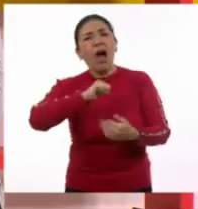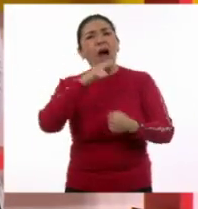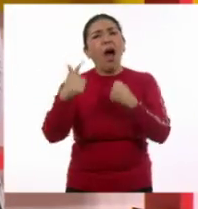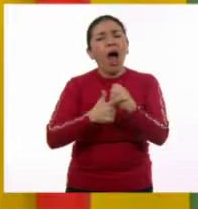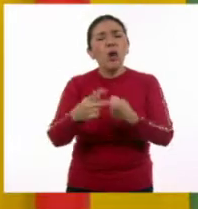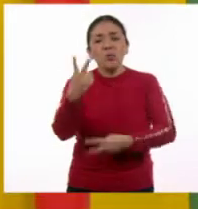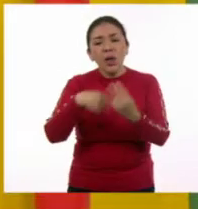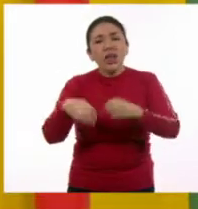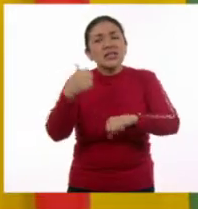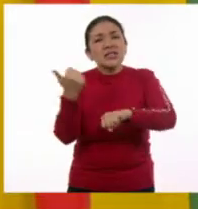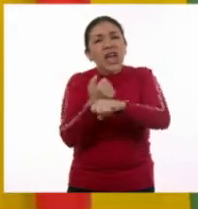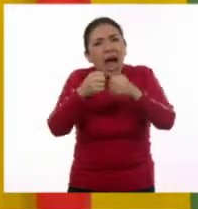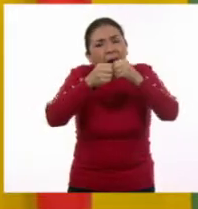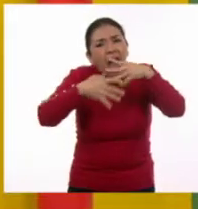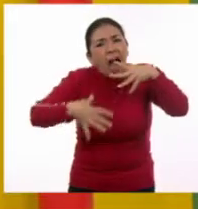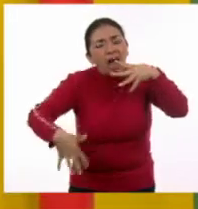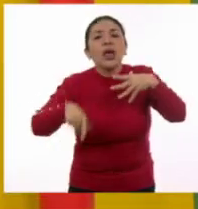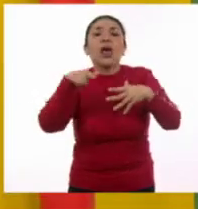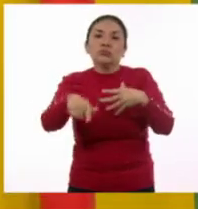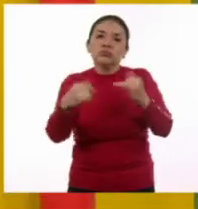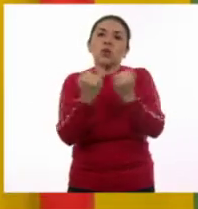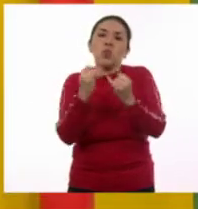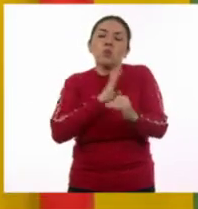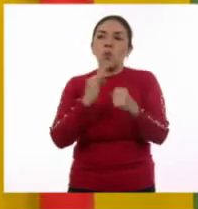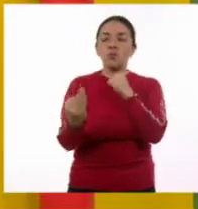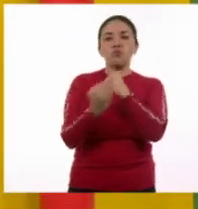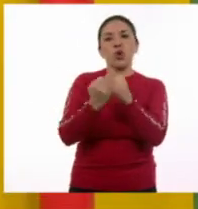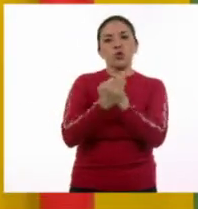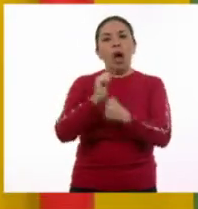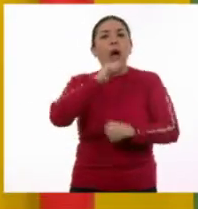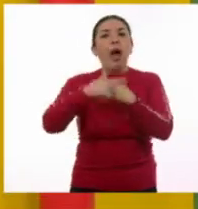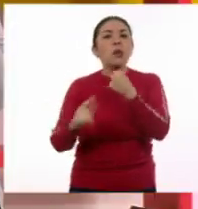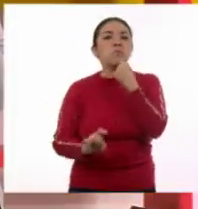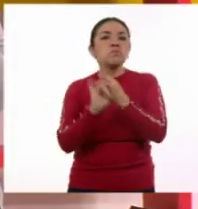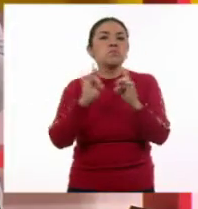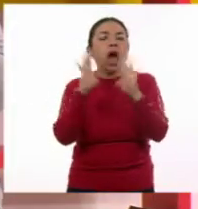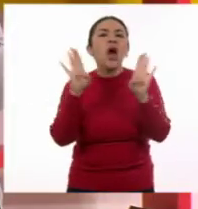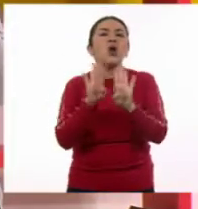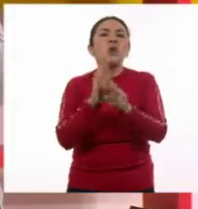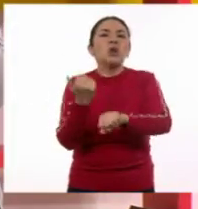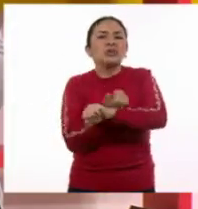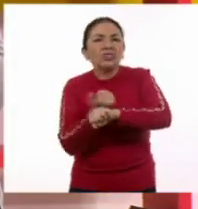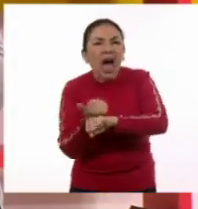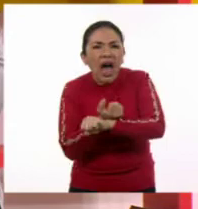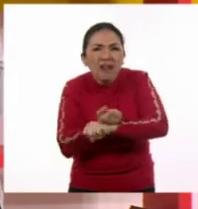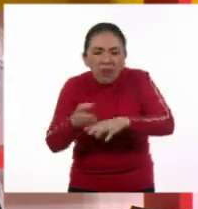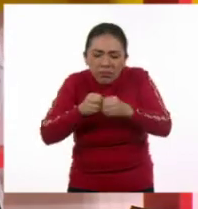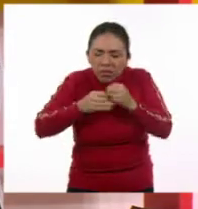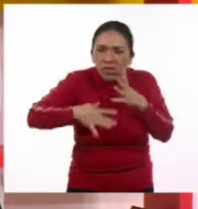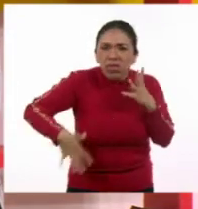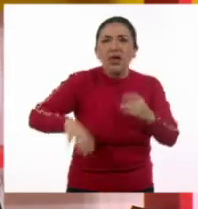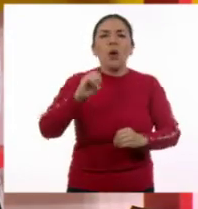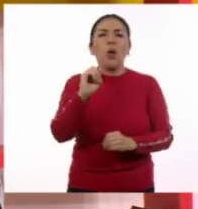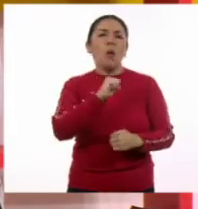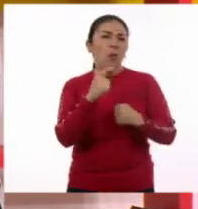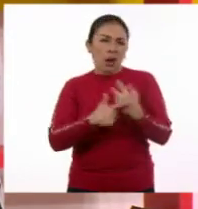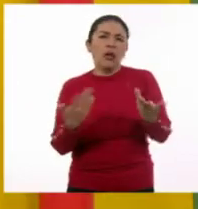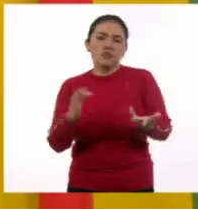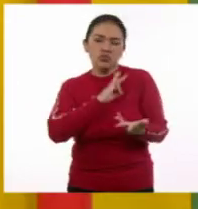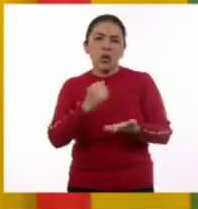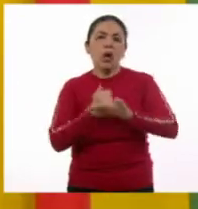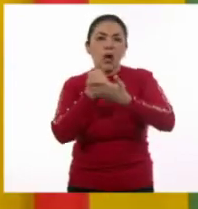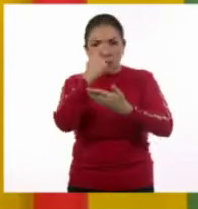tipo de fluidos este esto nos va a aislar de cualquiera de esos como sangre o como sangre y